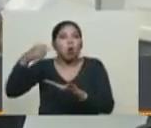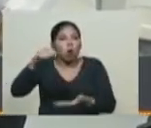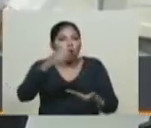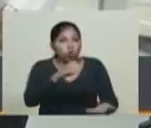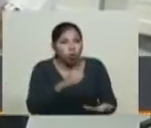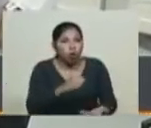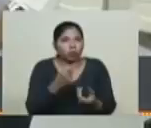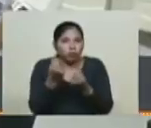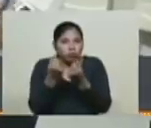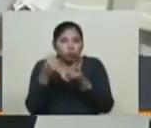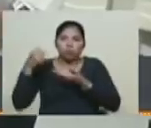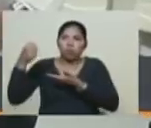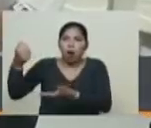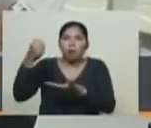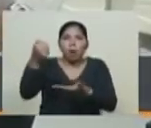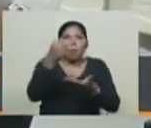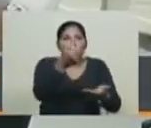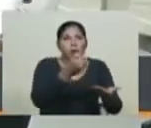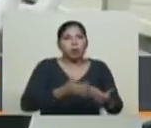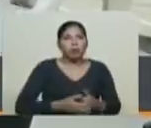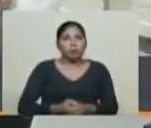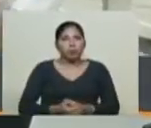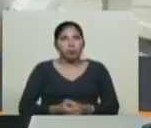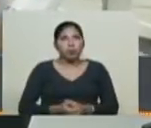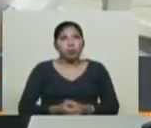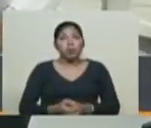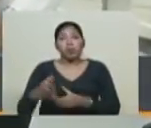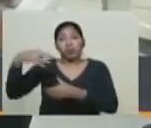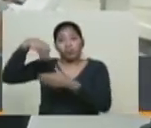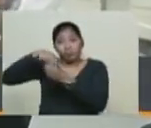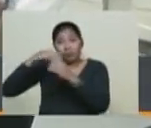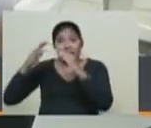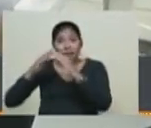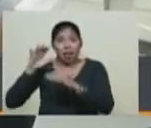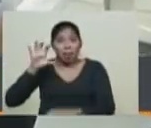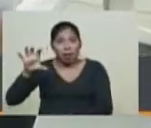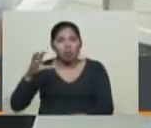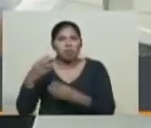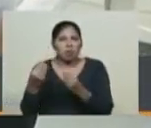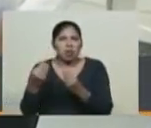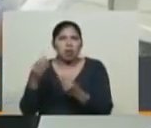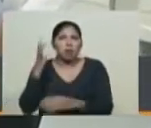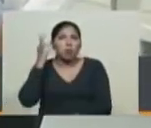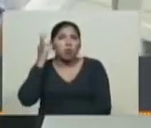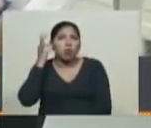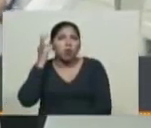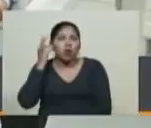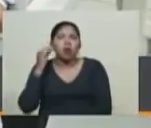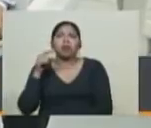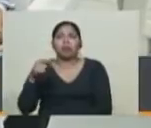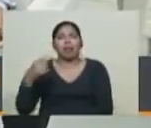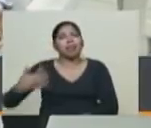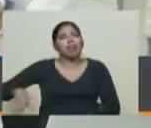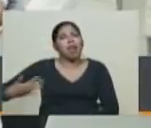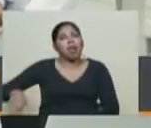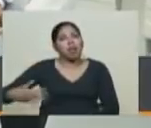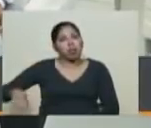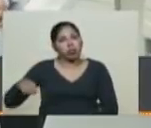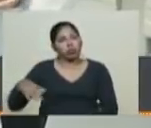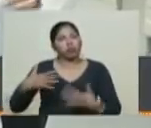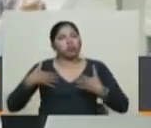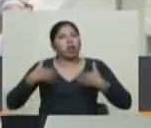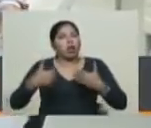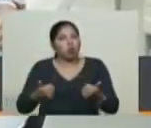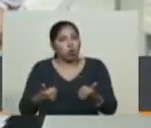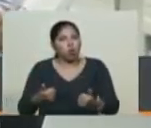mujeres embarazadas, dentro de hogares de la patria, para que todas nuestras mujeres tengan derecho a la salud,